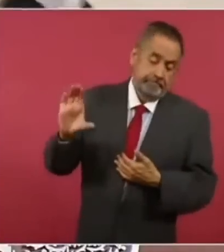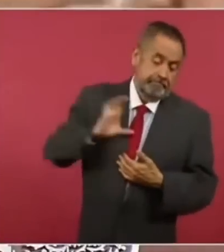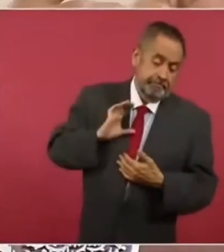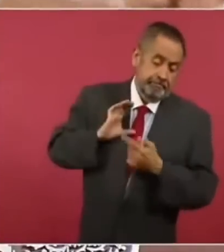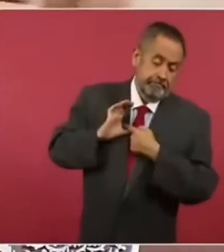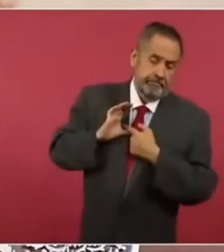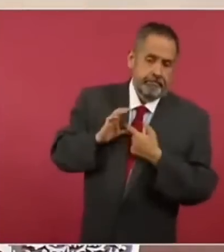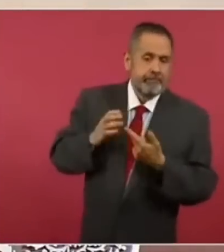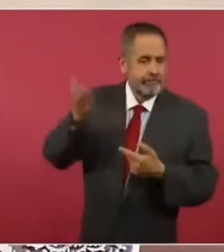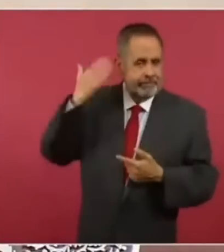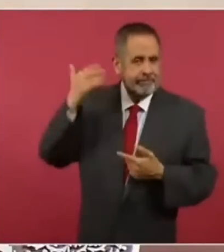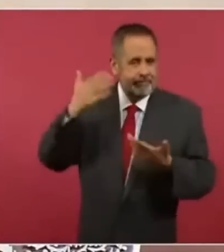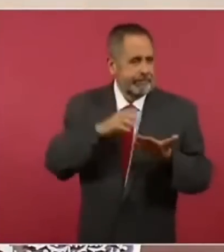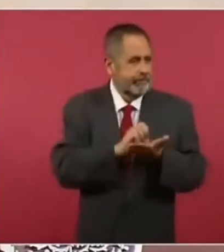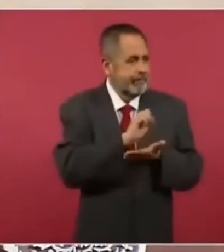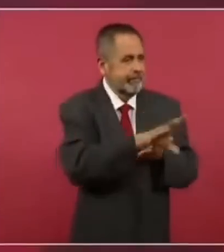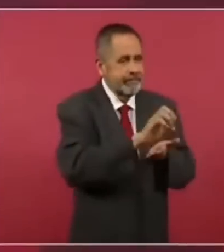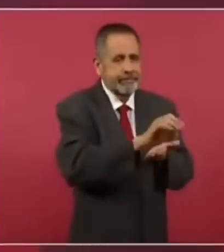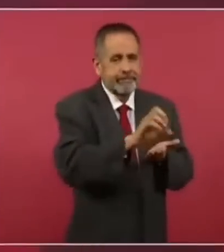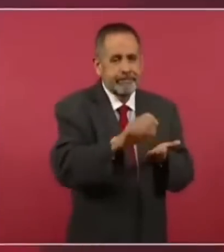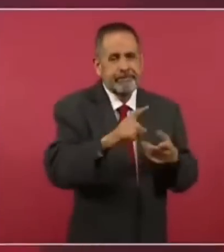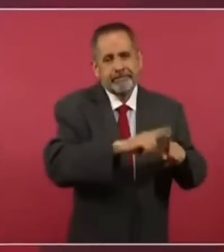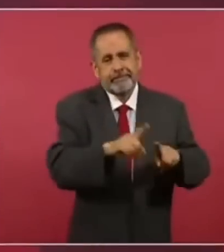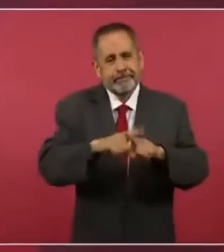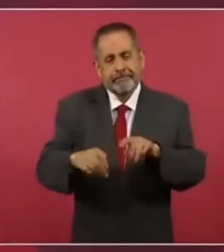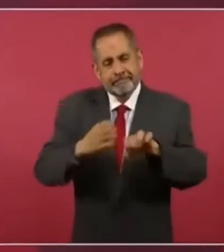Dinero que se enviaba a los estados.